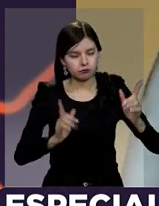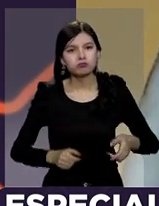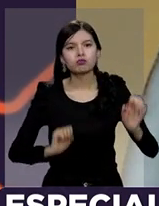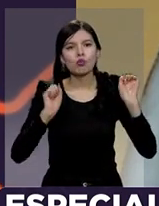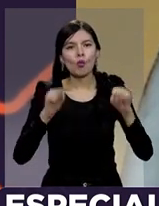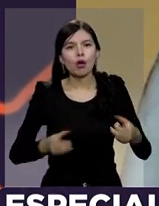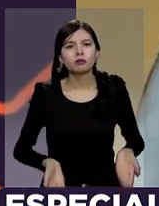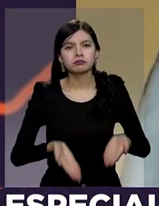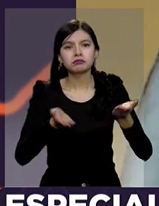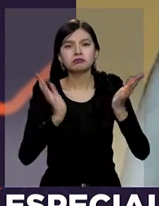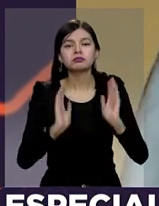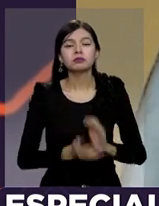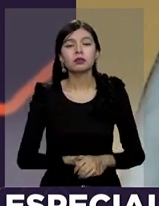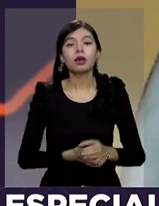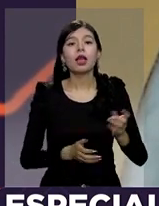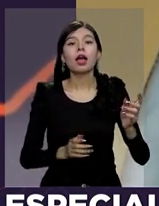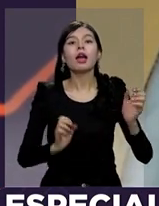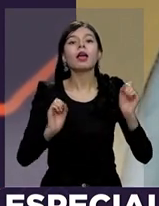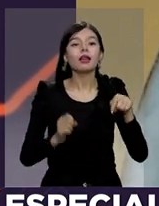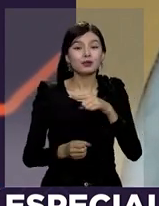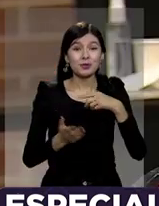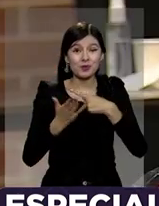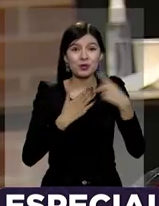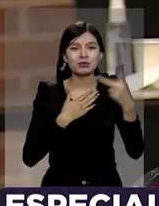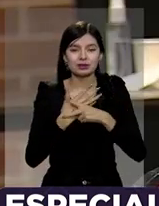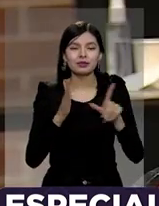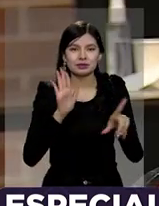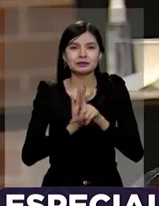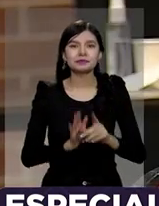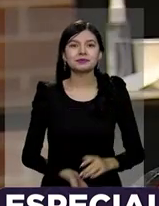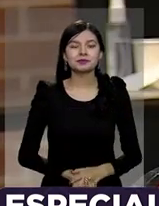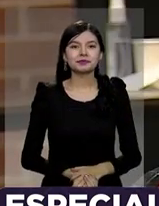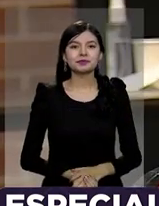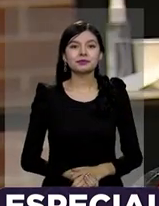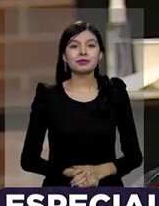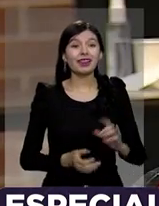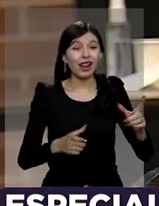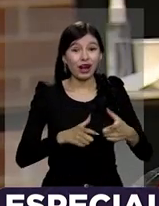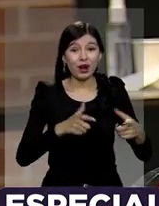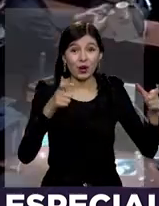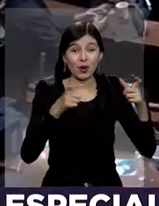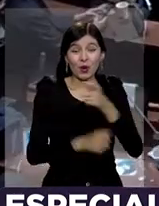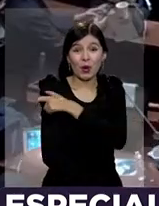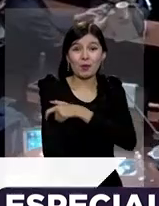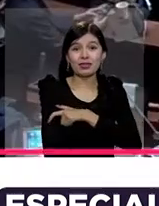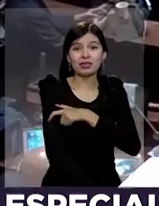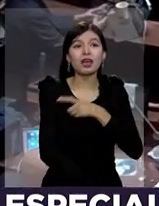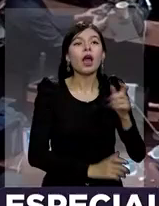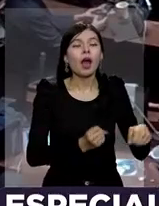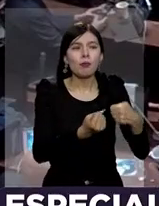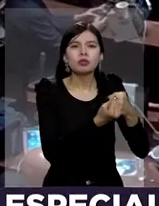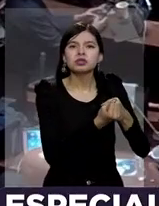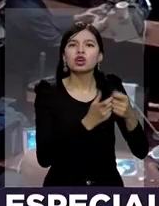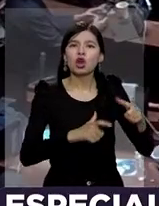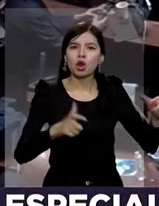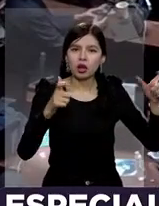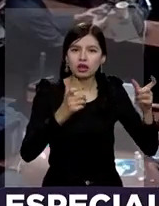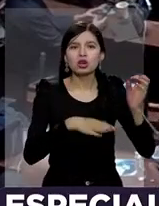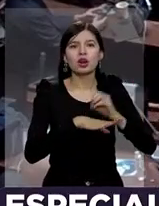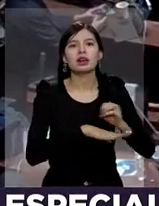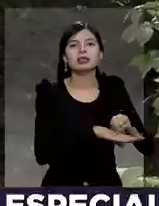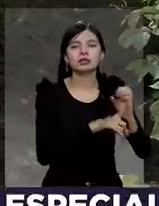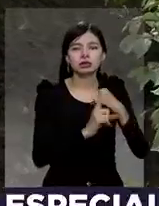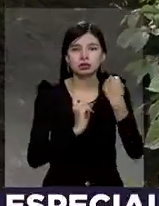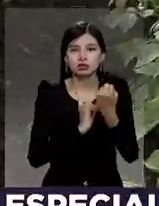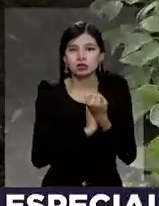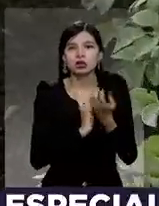trámite y ojalá la aprobación de estos proyectos de ley. Señaló el comité que respaldará proyectos formulados por congresistas y organizaciones sociales, como el que